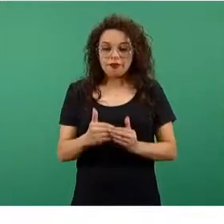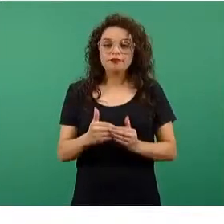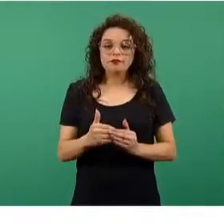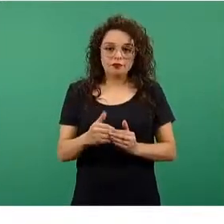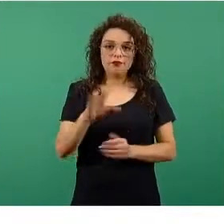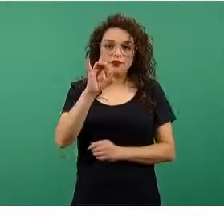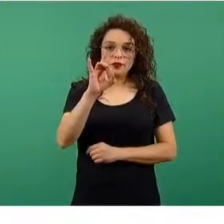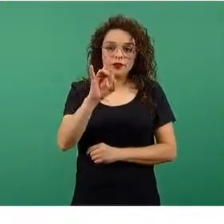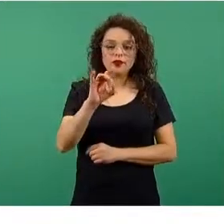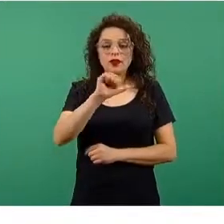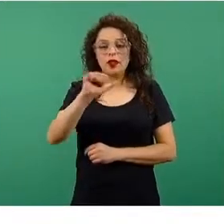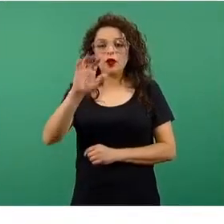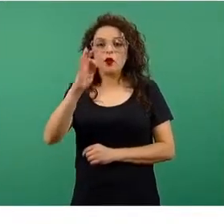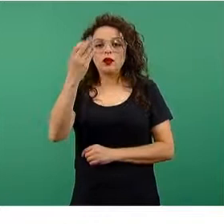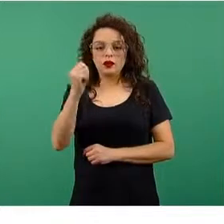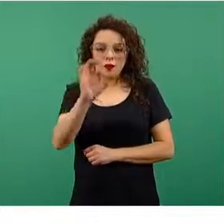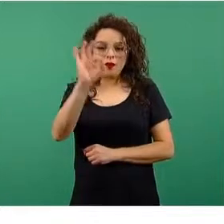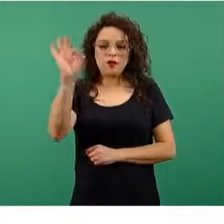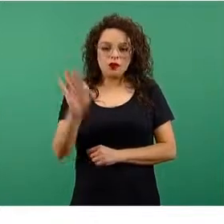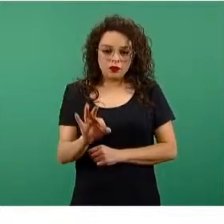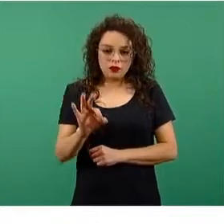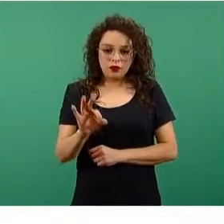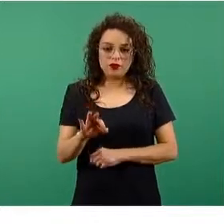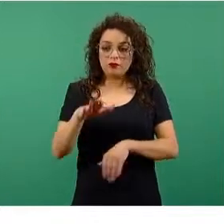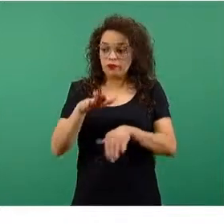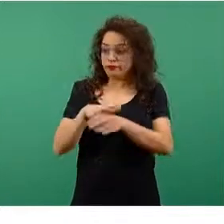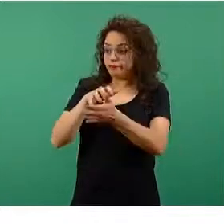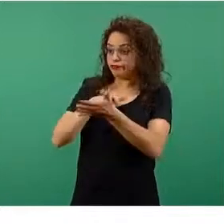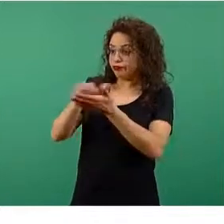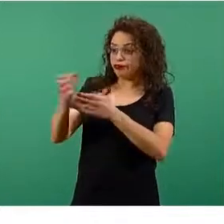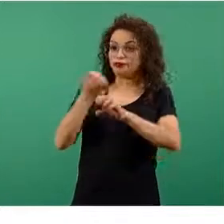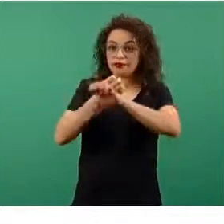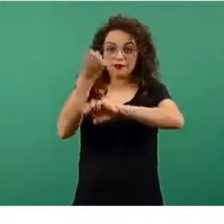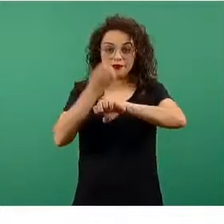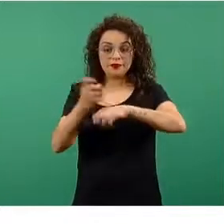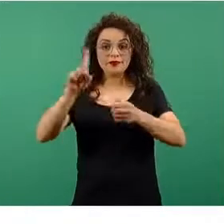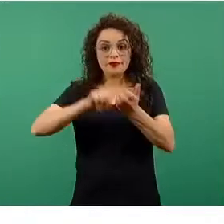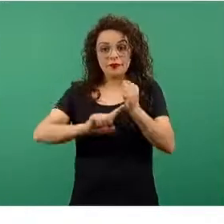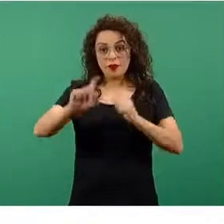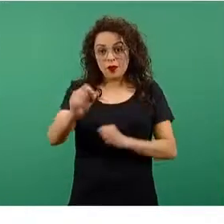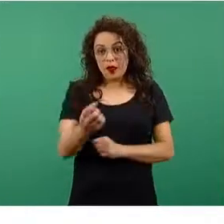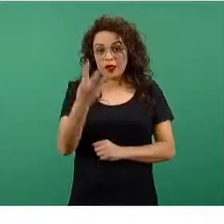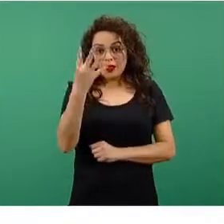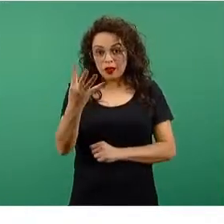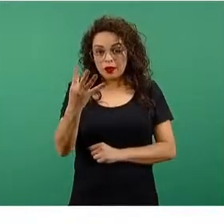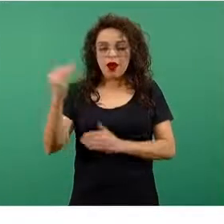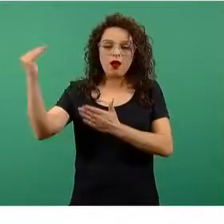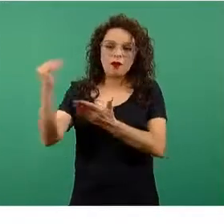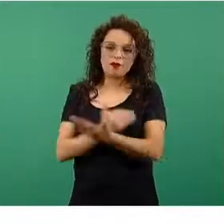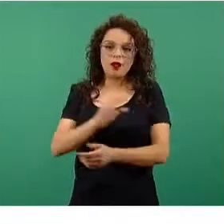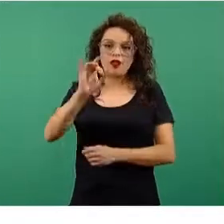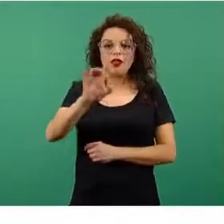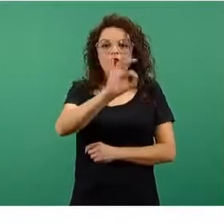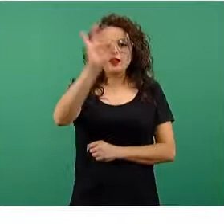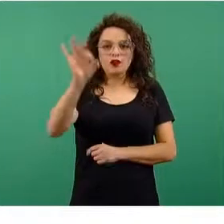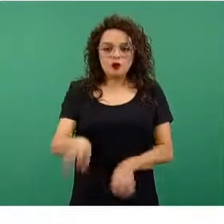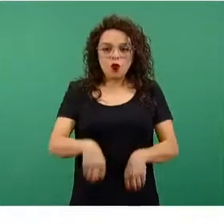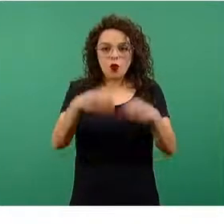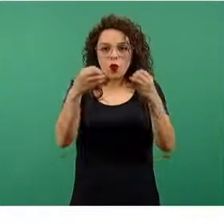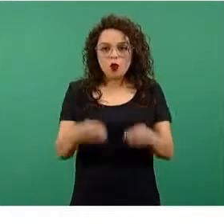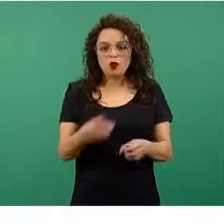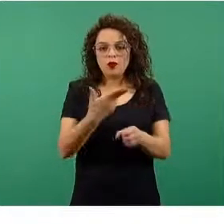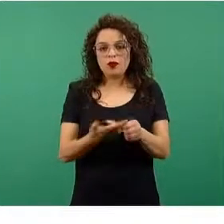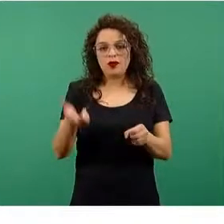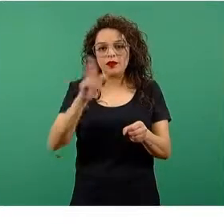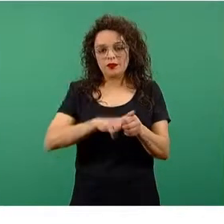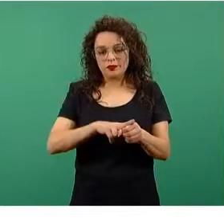y un 49, por lo tanto, la mayoría de entidades federativas, que son 24, tienen menos del 30% de ocupación de este